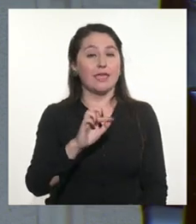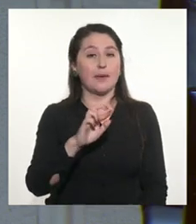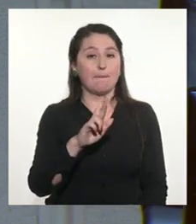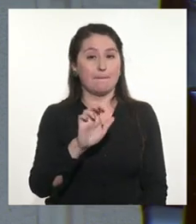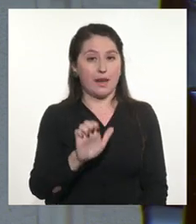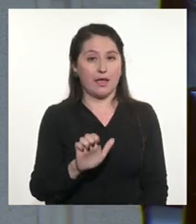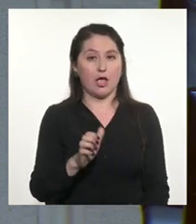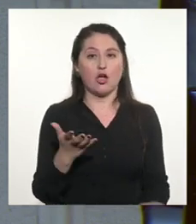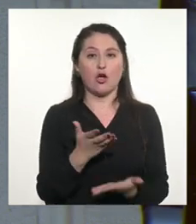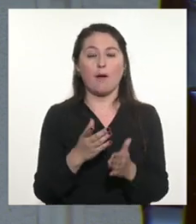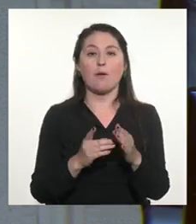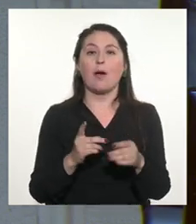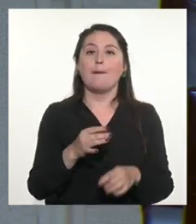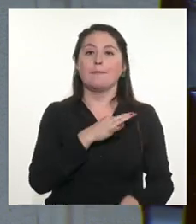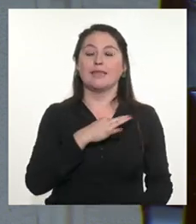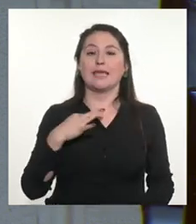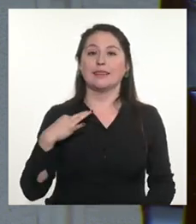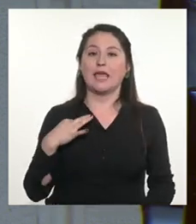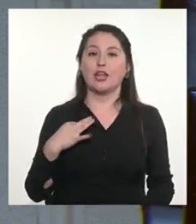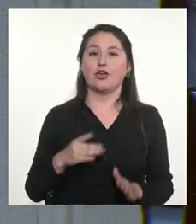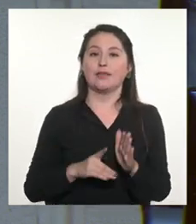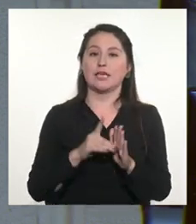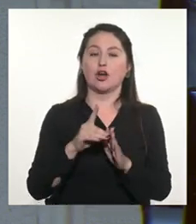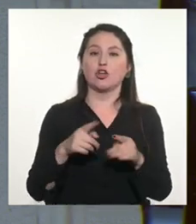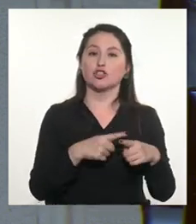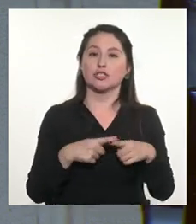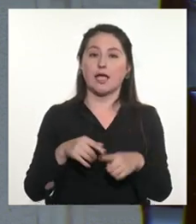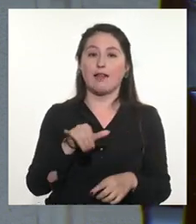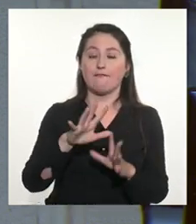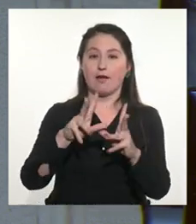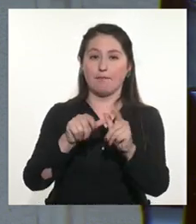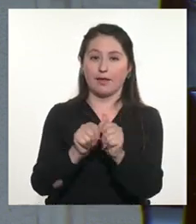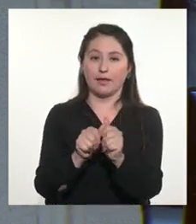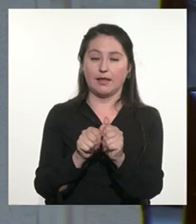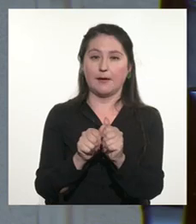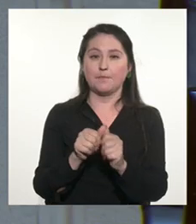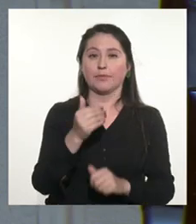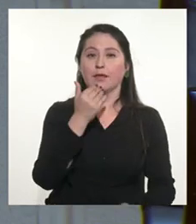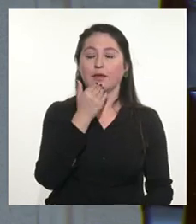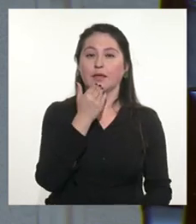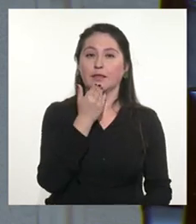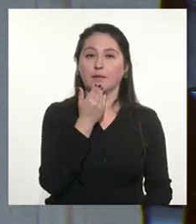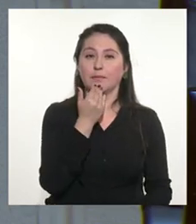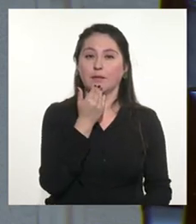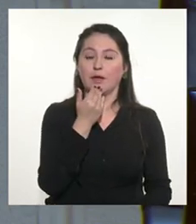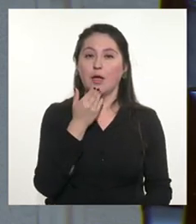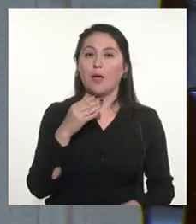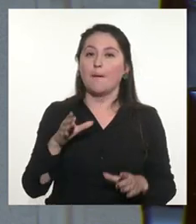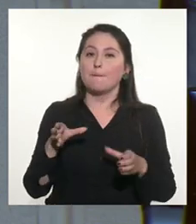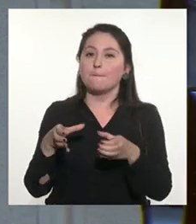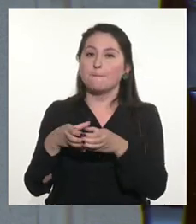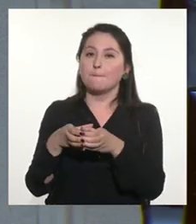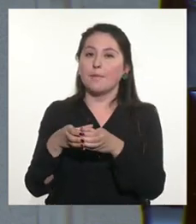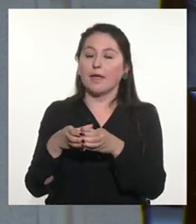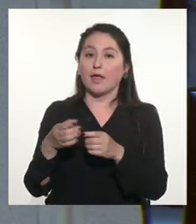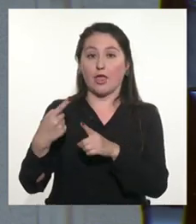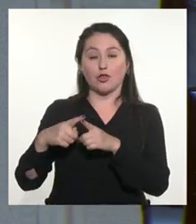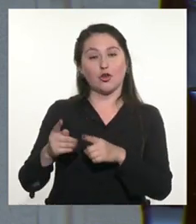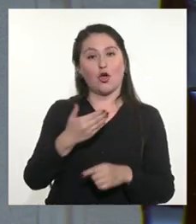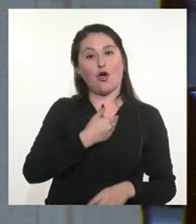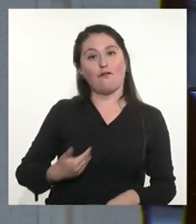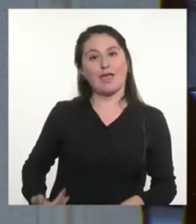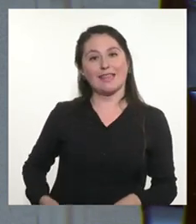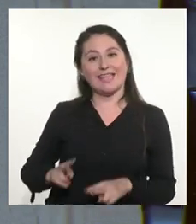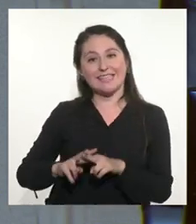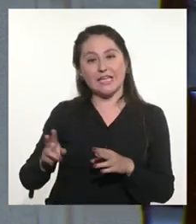el ministerio desarrollo social y familia o como por ejemplo la comisión nacional de productividad que fue creada durante el mandato anterior nosotros